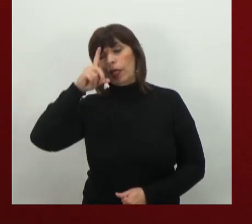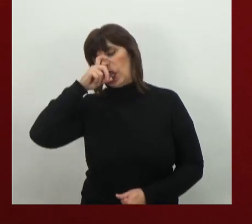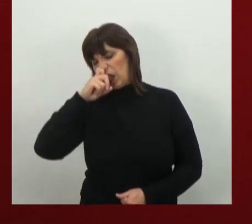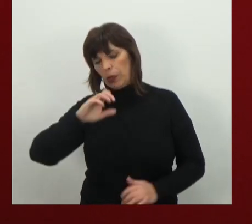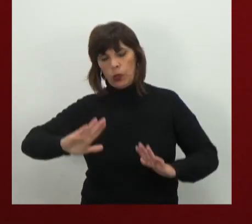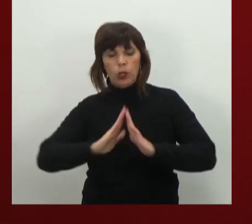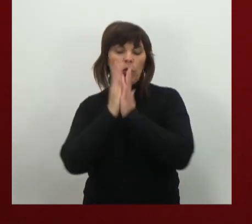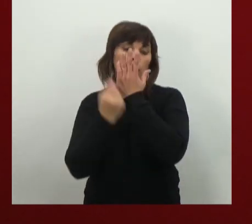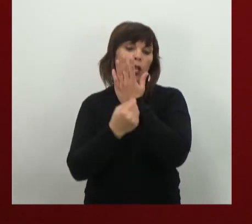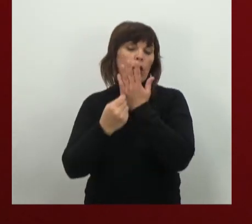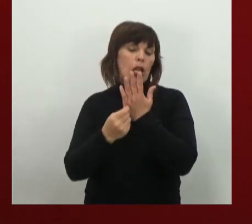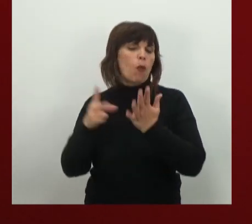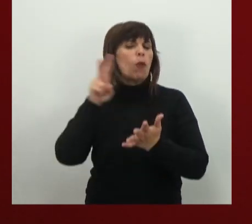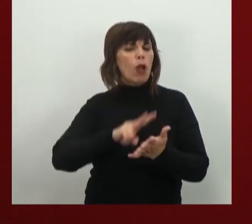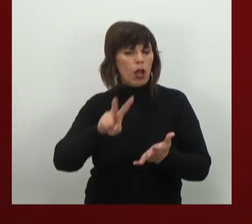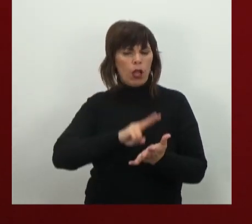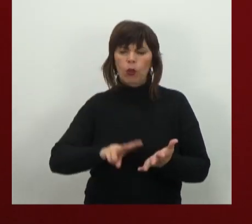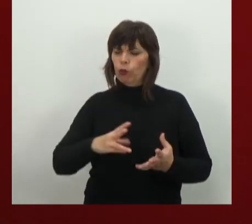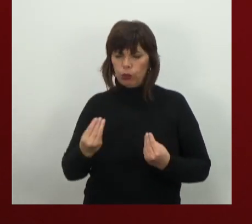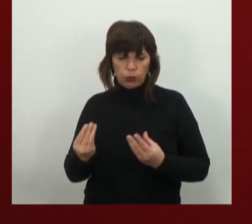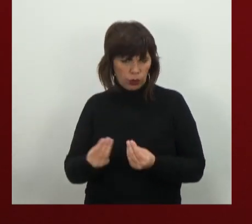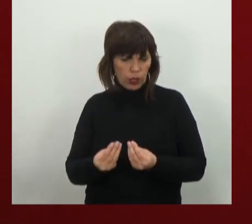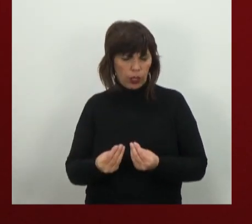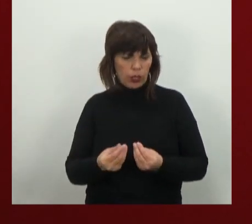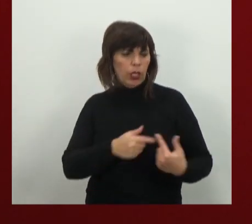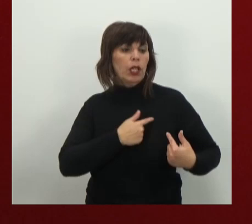y lo que el Señor ha puesto en mi corazón. Atención.